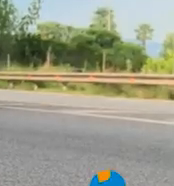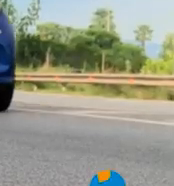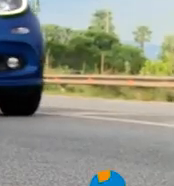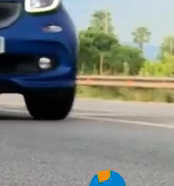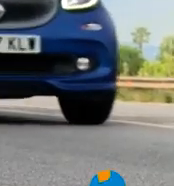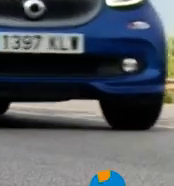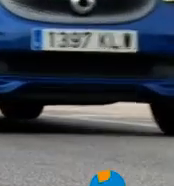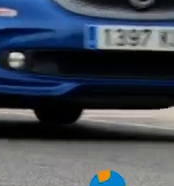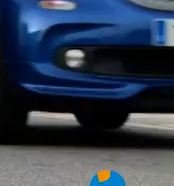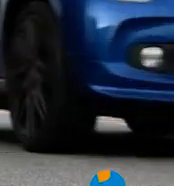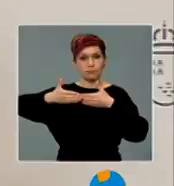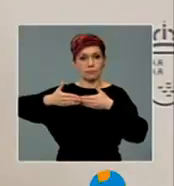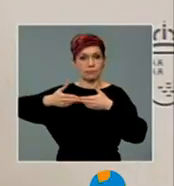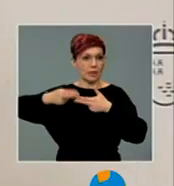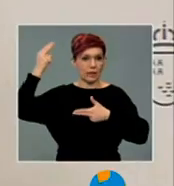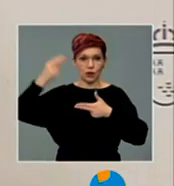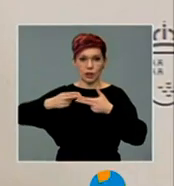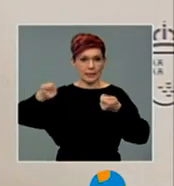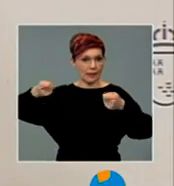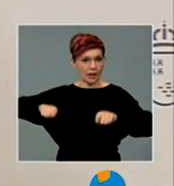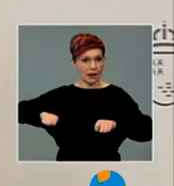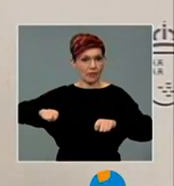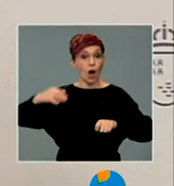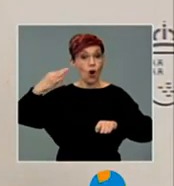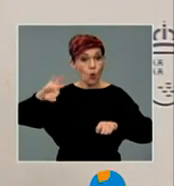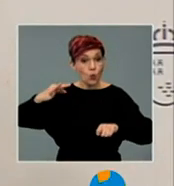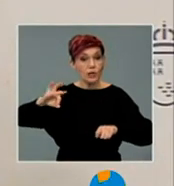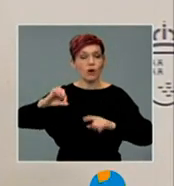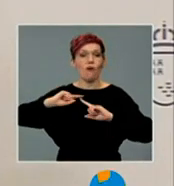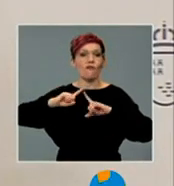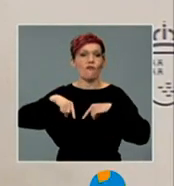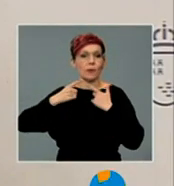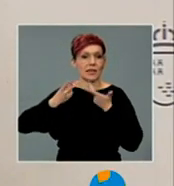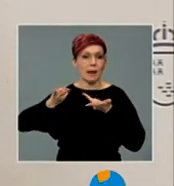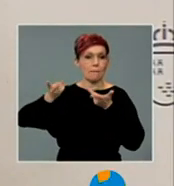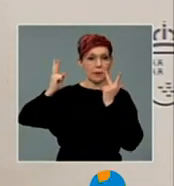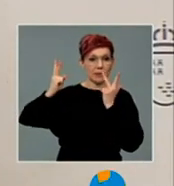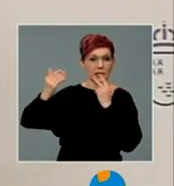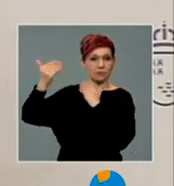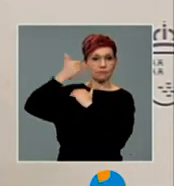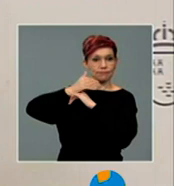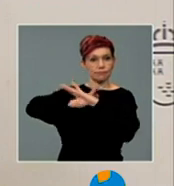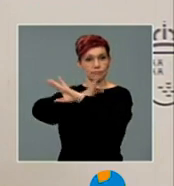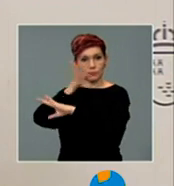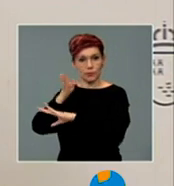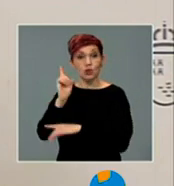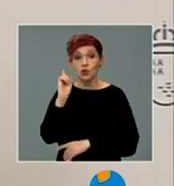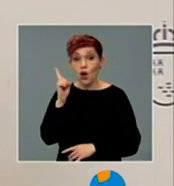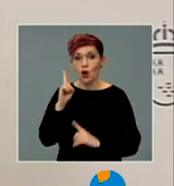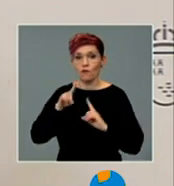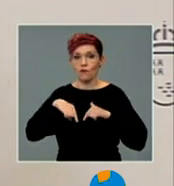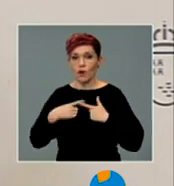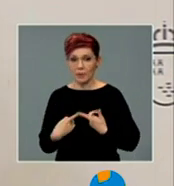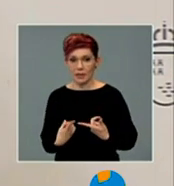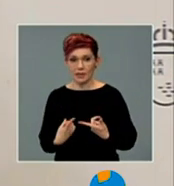a excepción de familiares solo familiares por esa razón ya les puedo anunciar que la